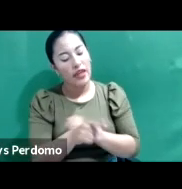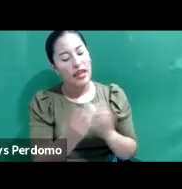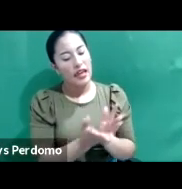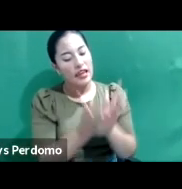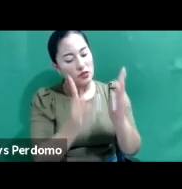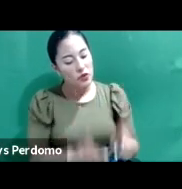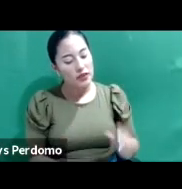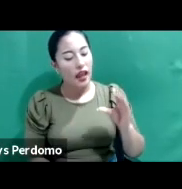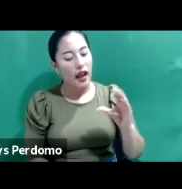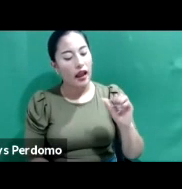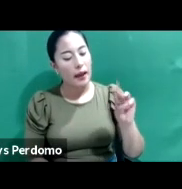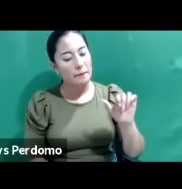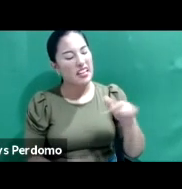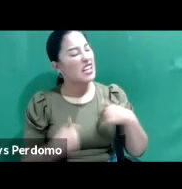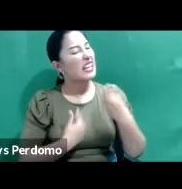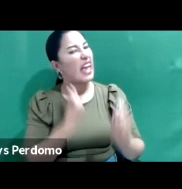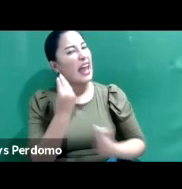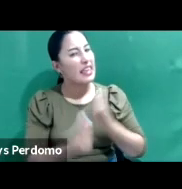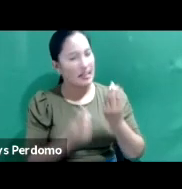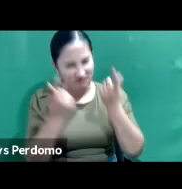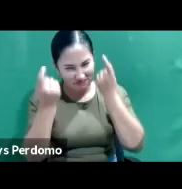A ver, los vamos a leer.